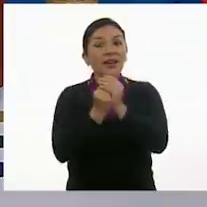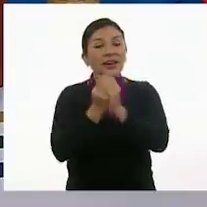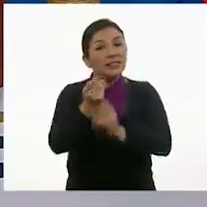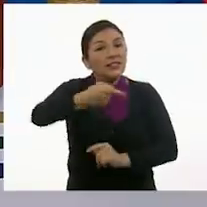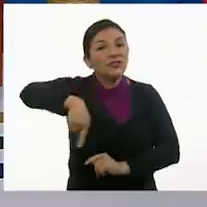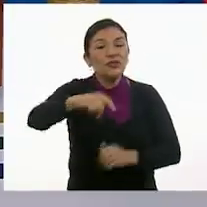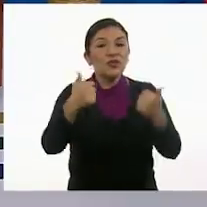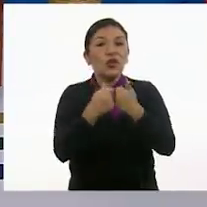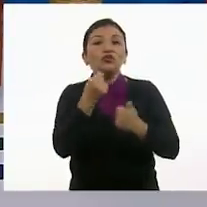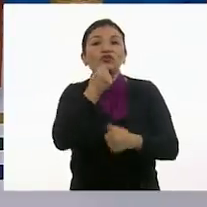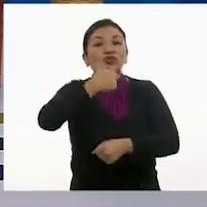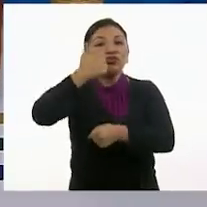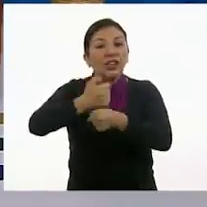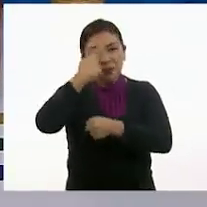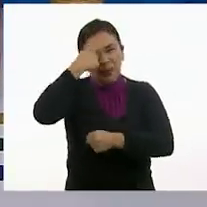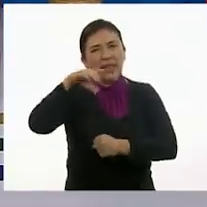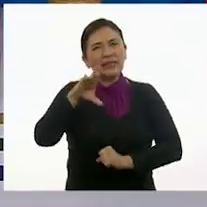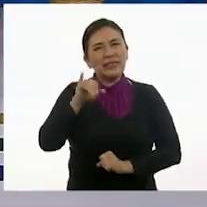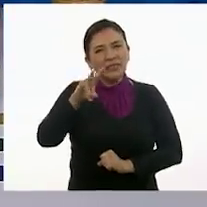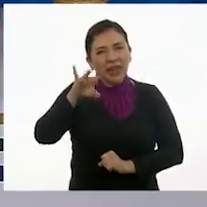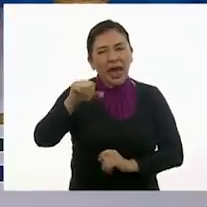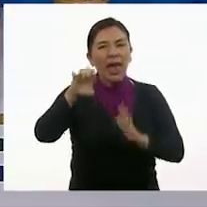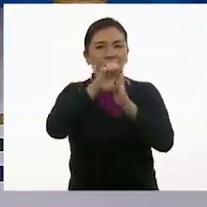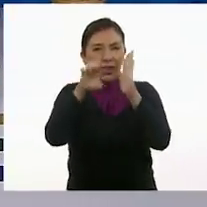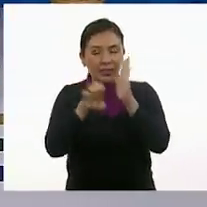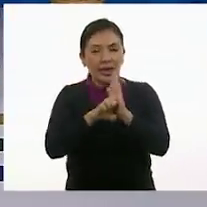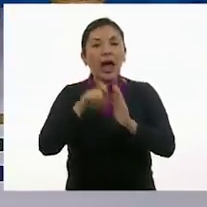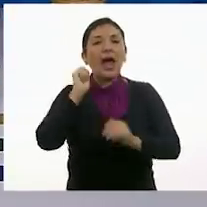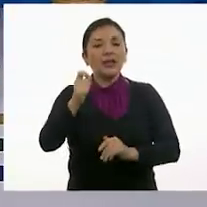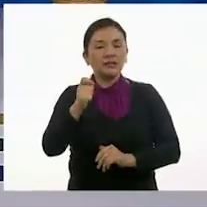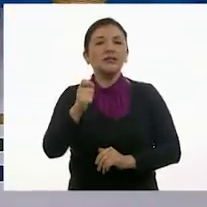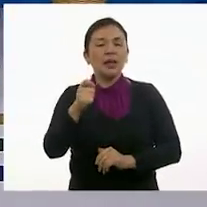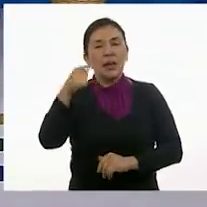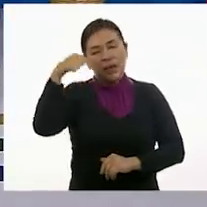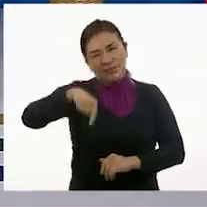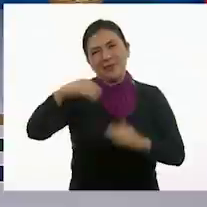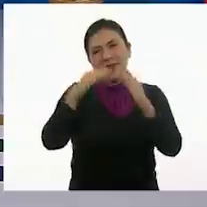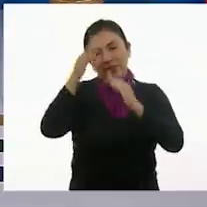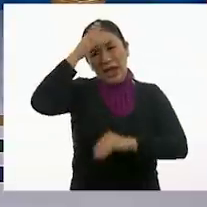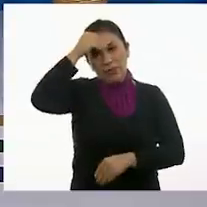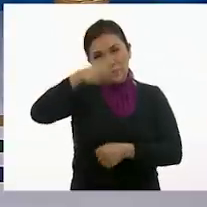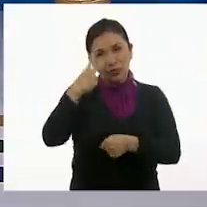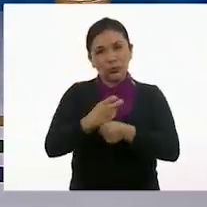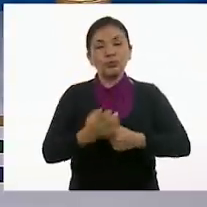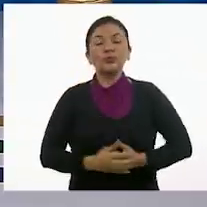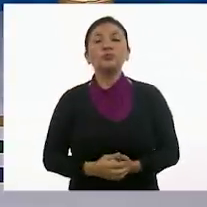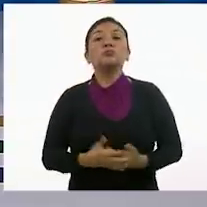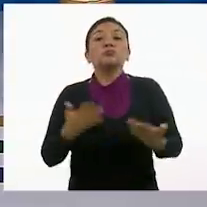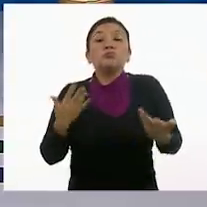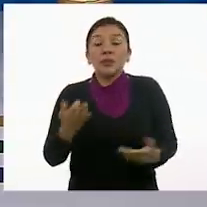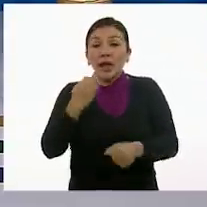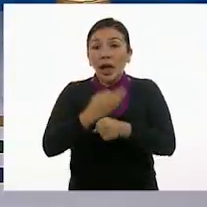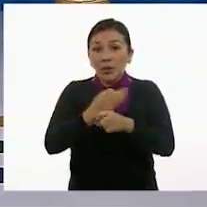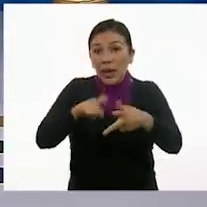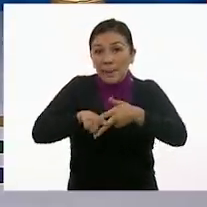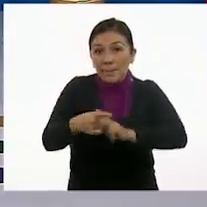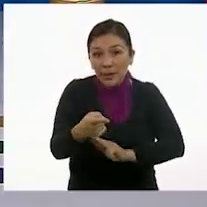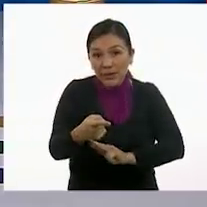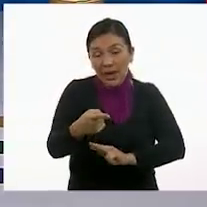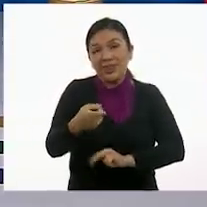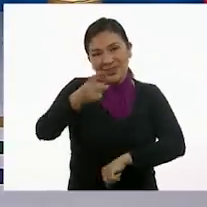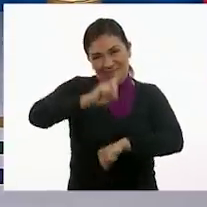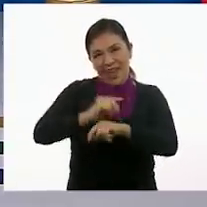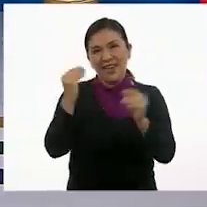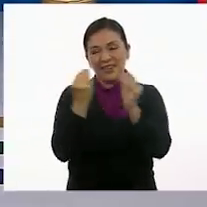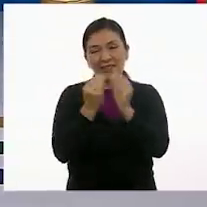de sexto grado de formación cívica y ética de en Aprende en Casa 2. Y pues para comenzar la clase